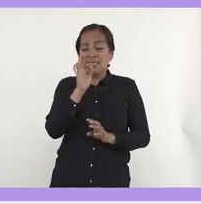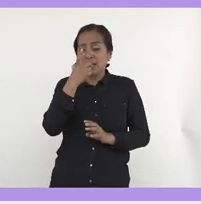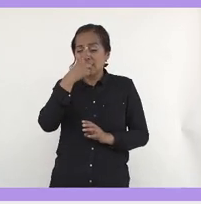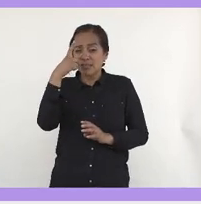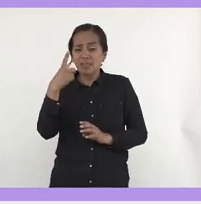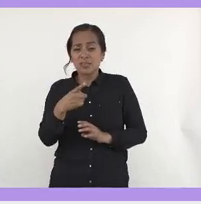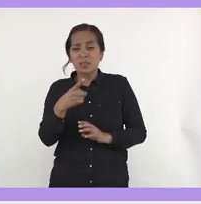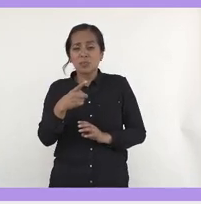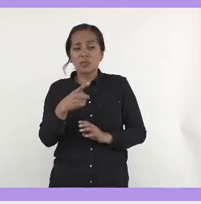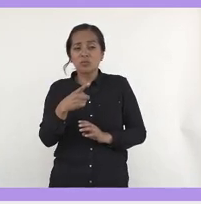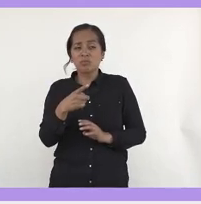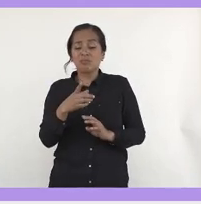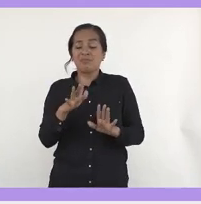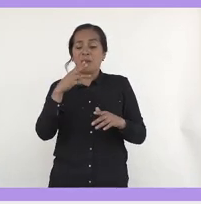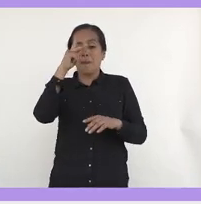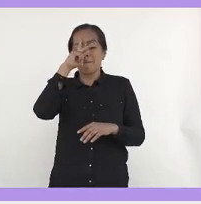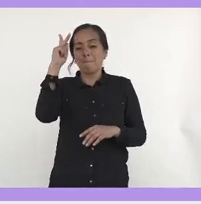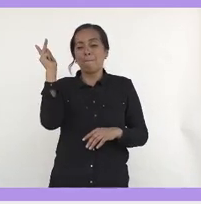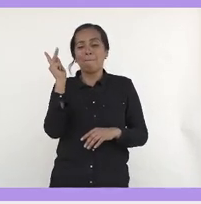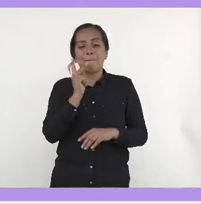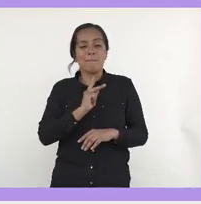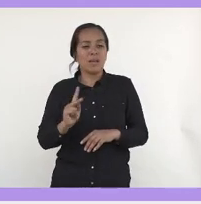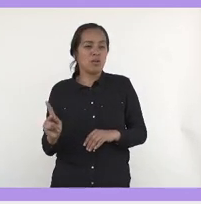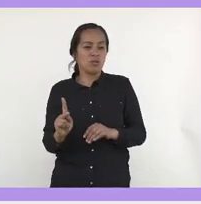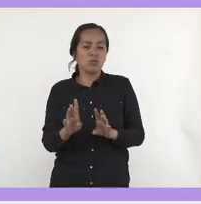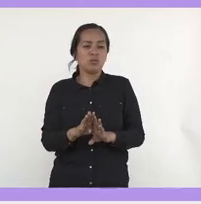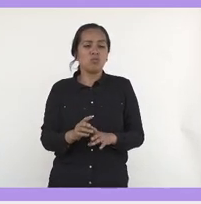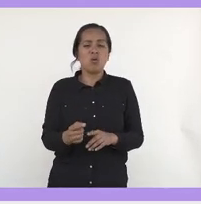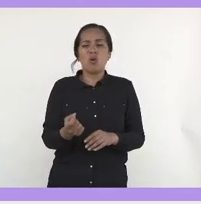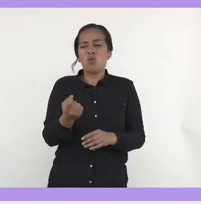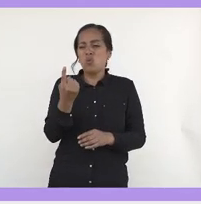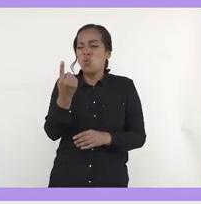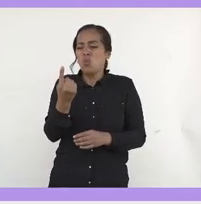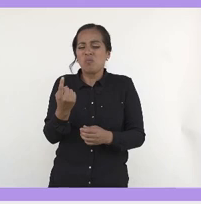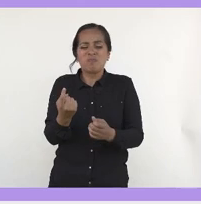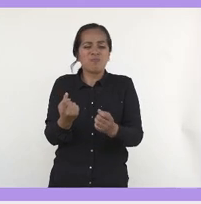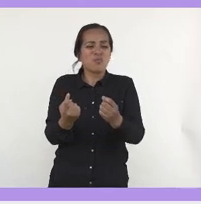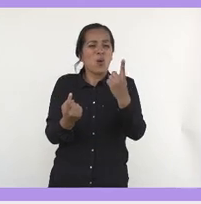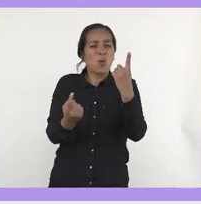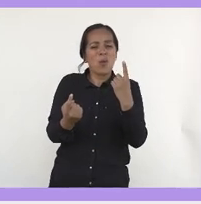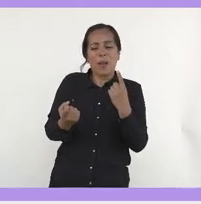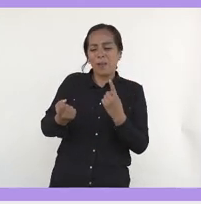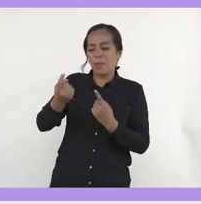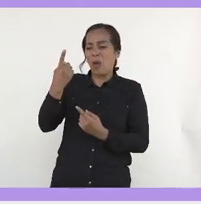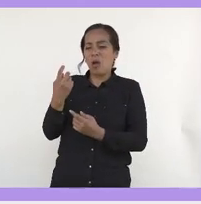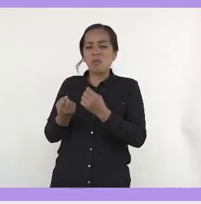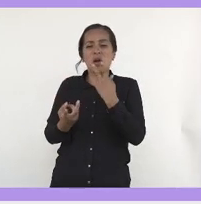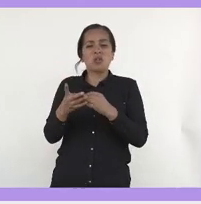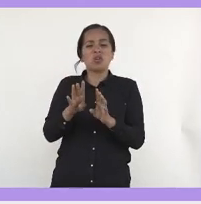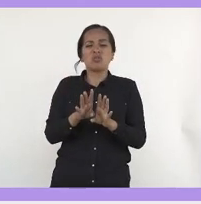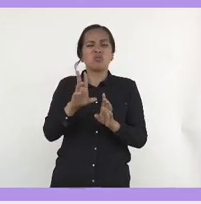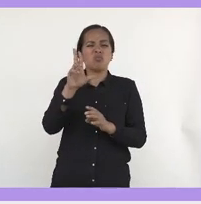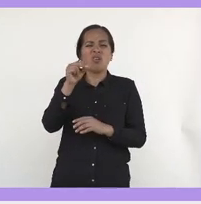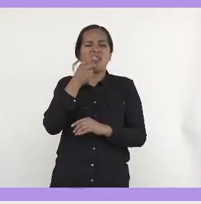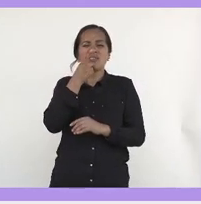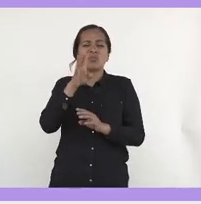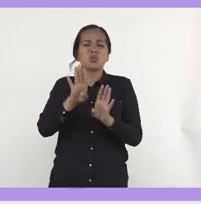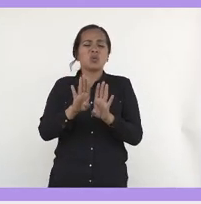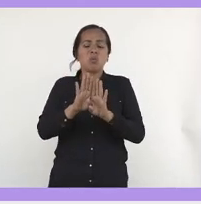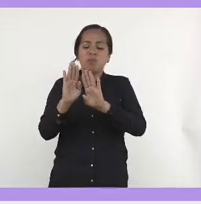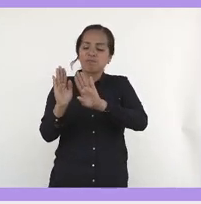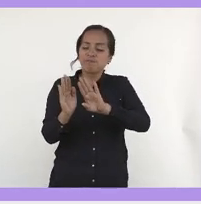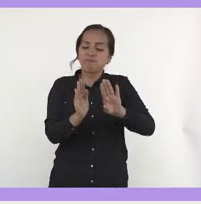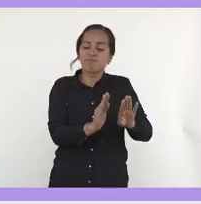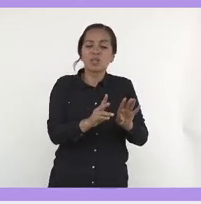es peor todavía sea por un caso por dos casos así Creo que no no debemos ni mencionarlo y mirar con